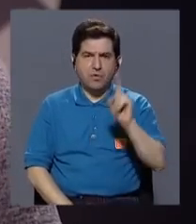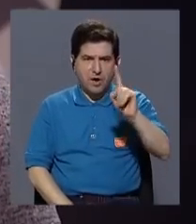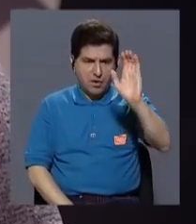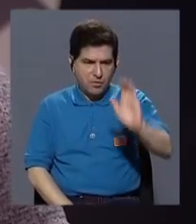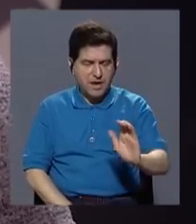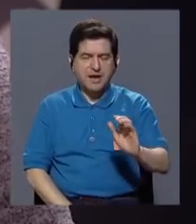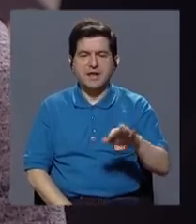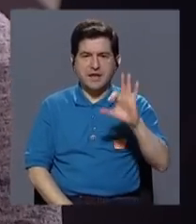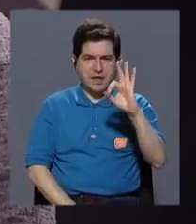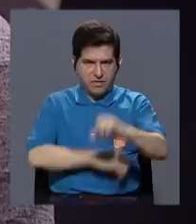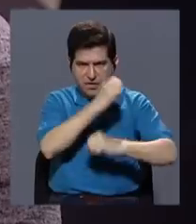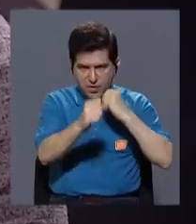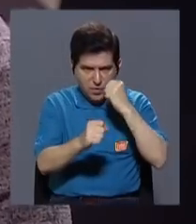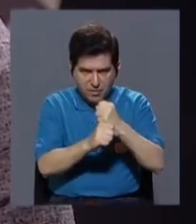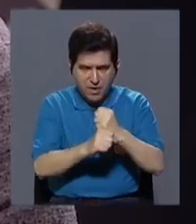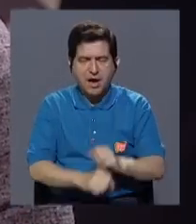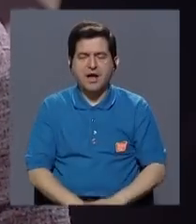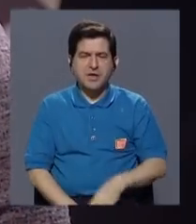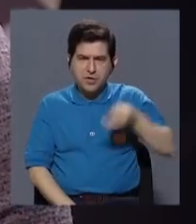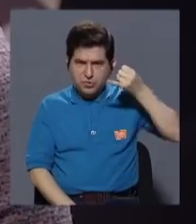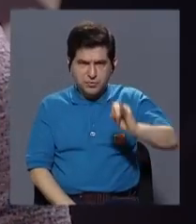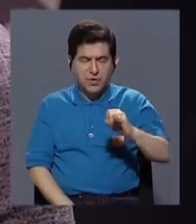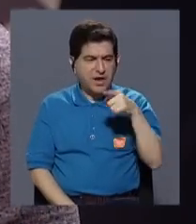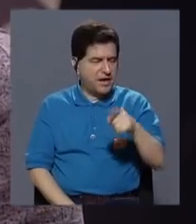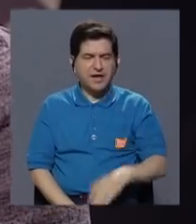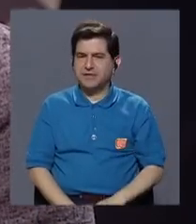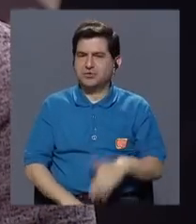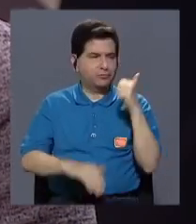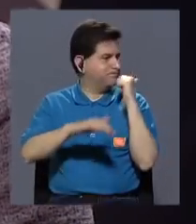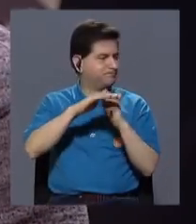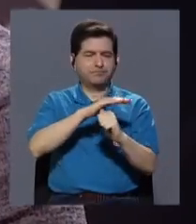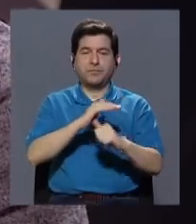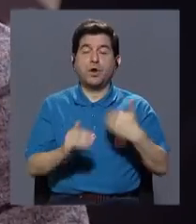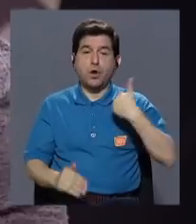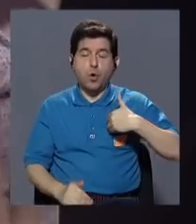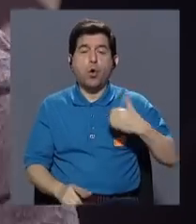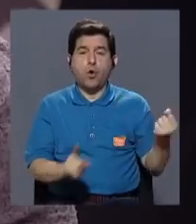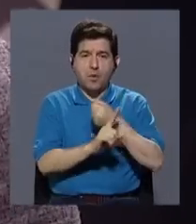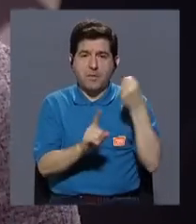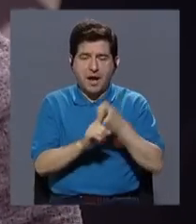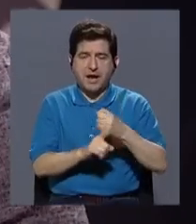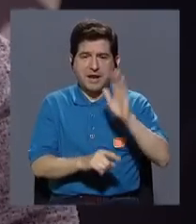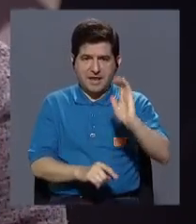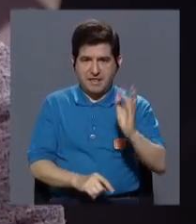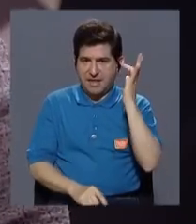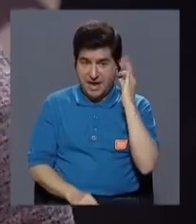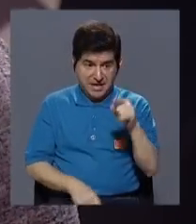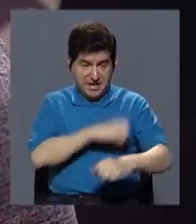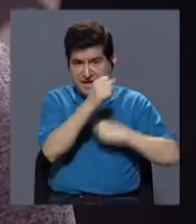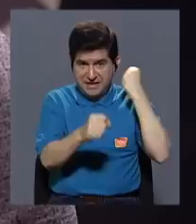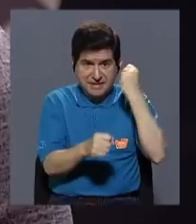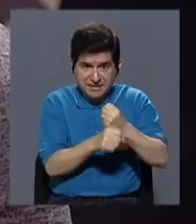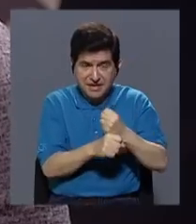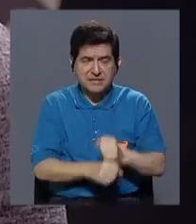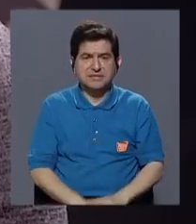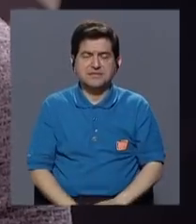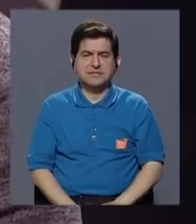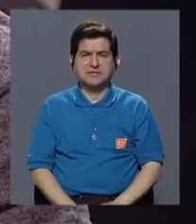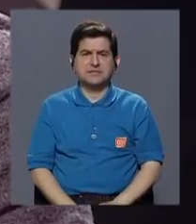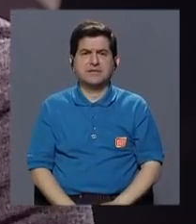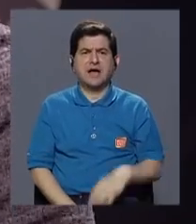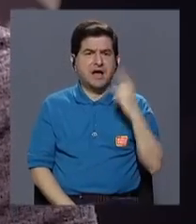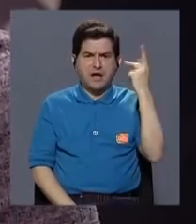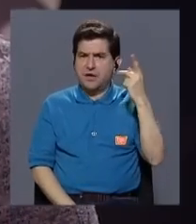se le viola no se le disimula la violación no se disimula cuando un hombre agrede una niña de esa edad no le